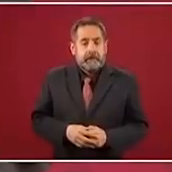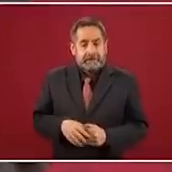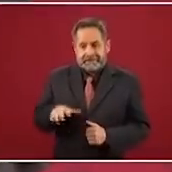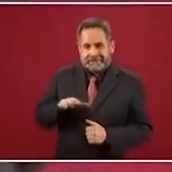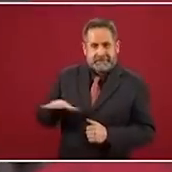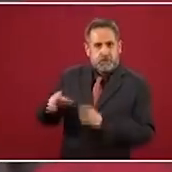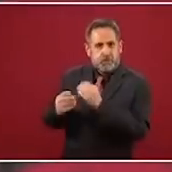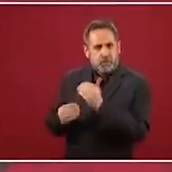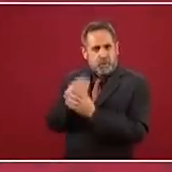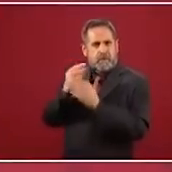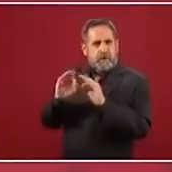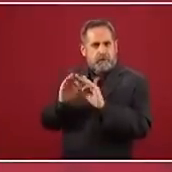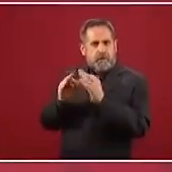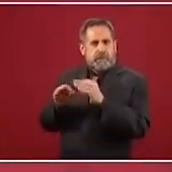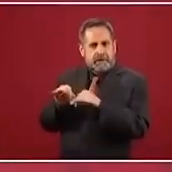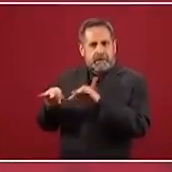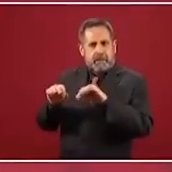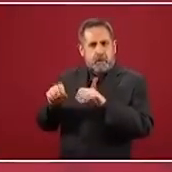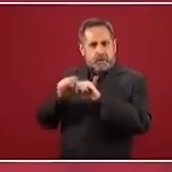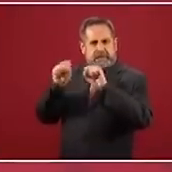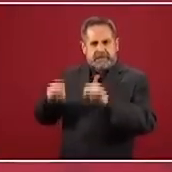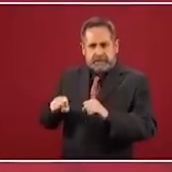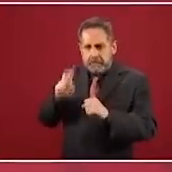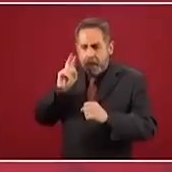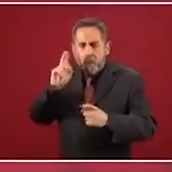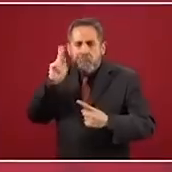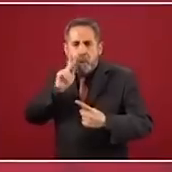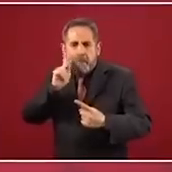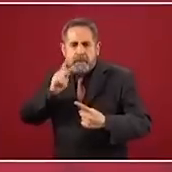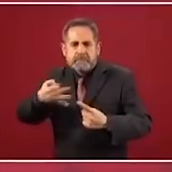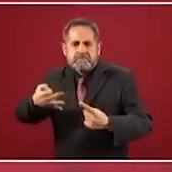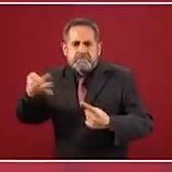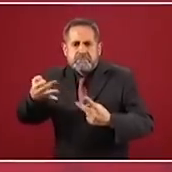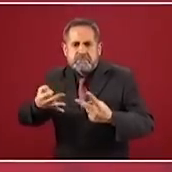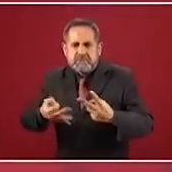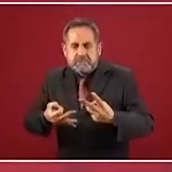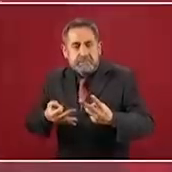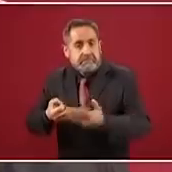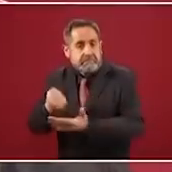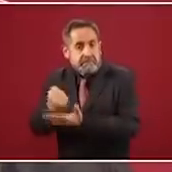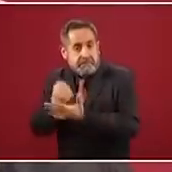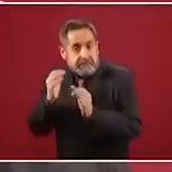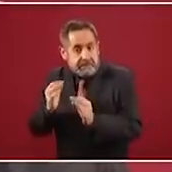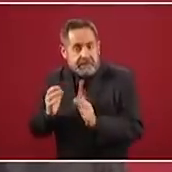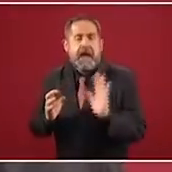sistema y luego vamos a buscar la forma de que